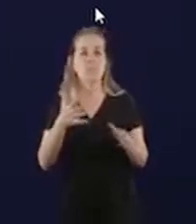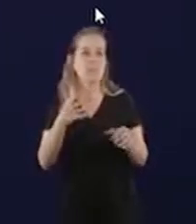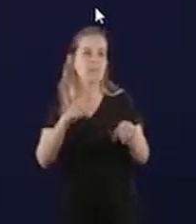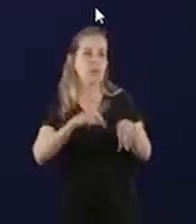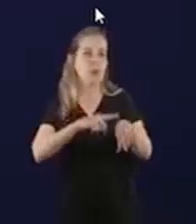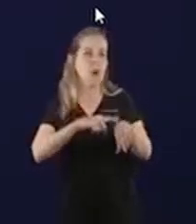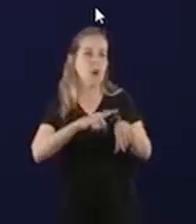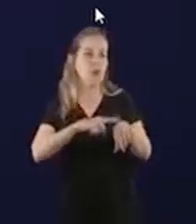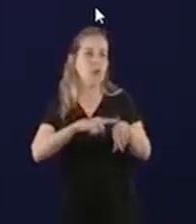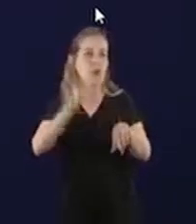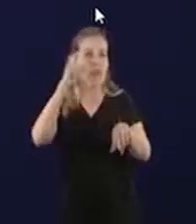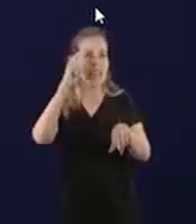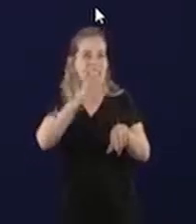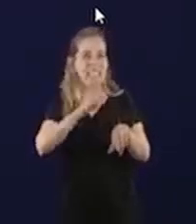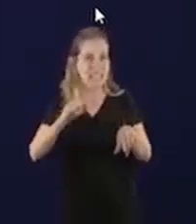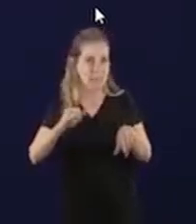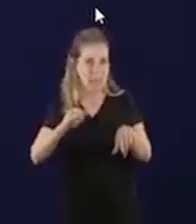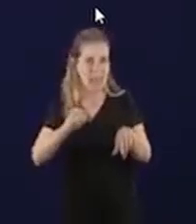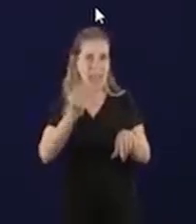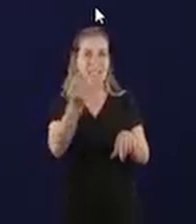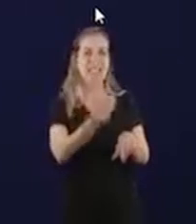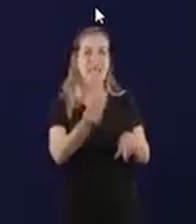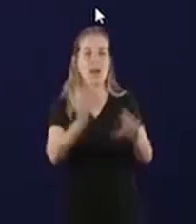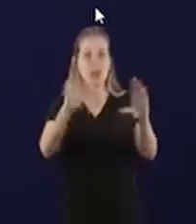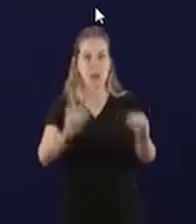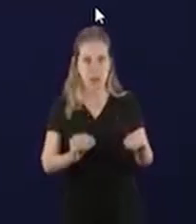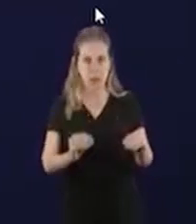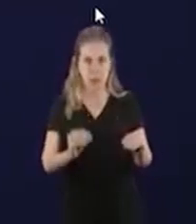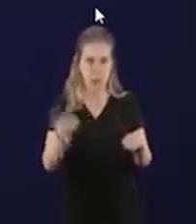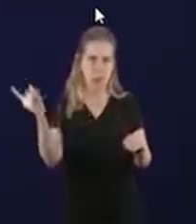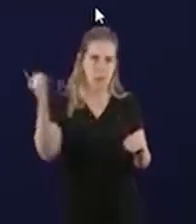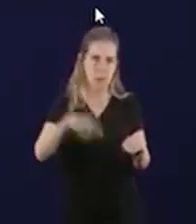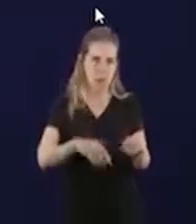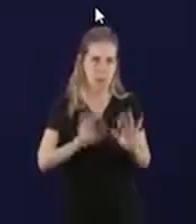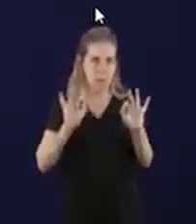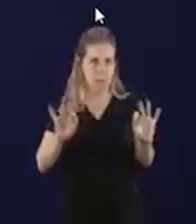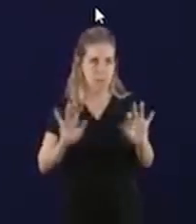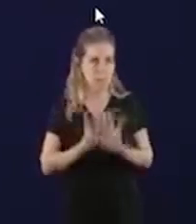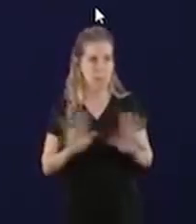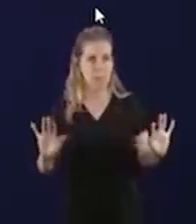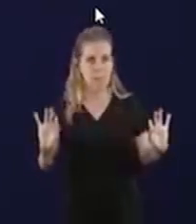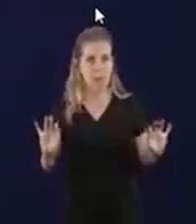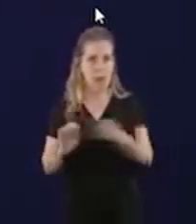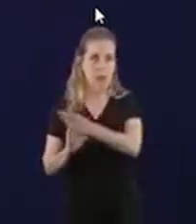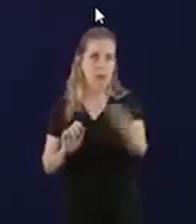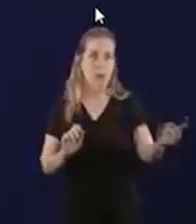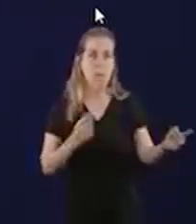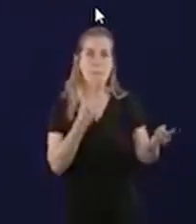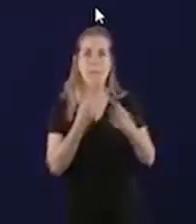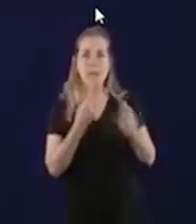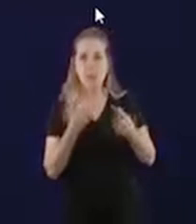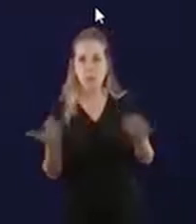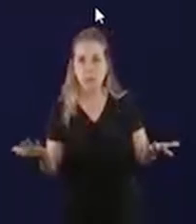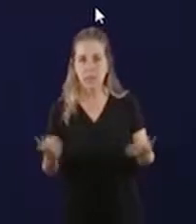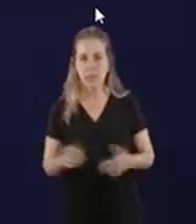22:30 del día sábado eh De mi parte nada más quedo abierto a lo que me a lo que me puedan